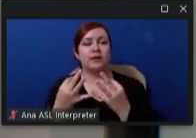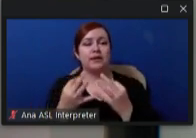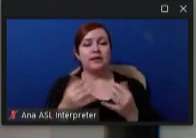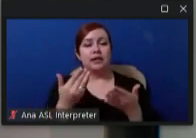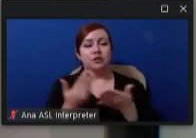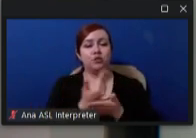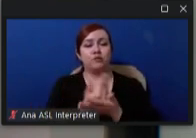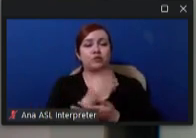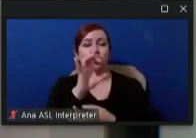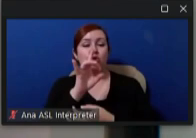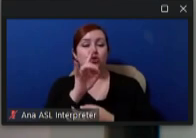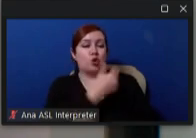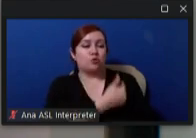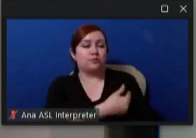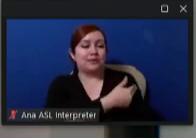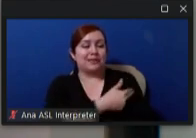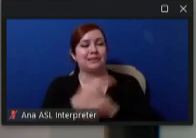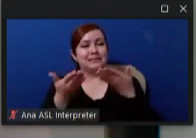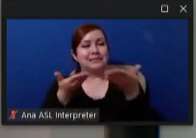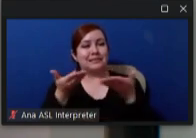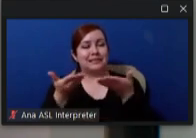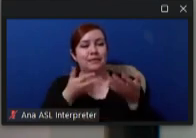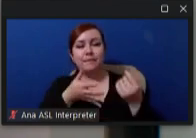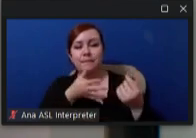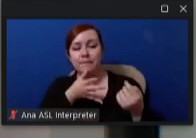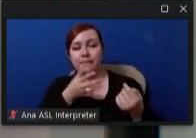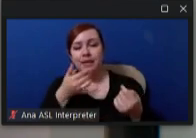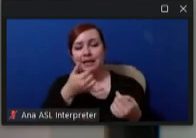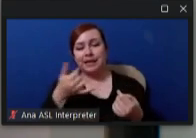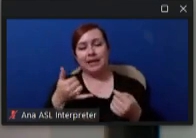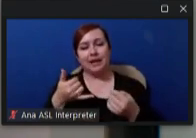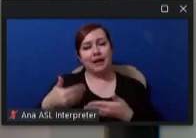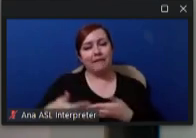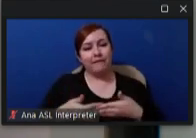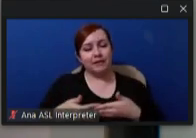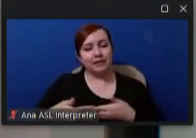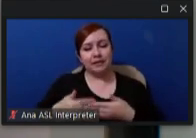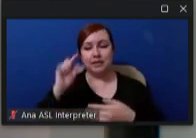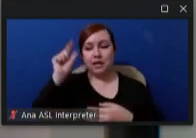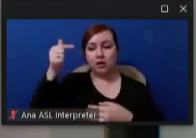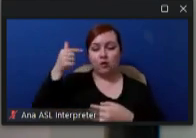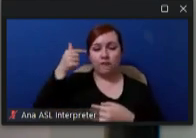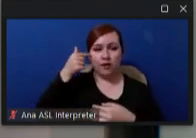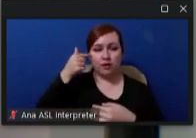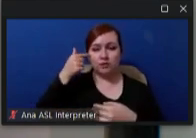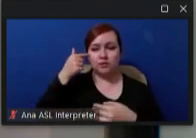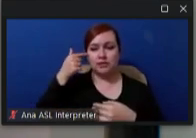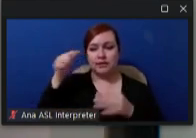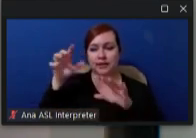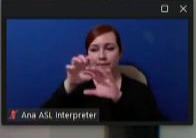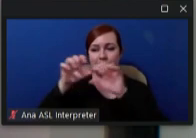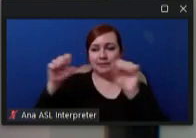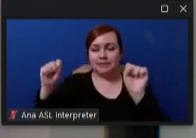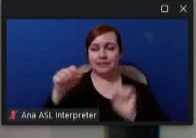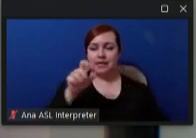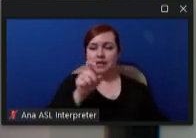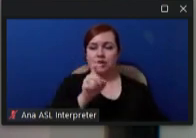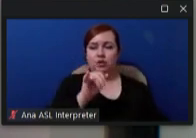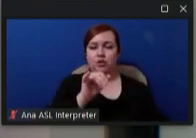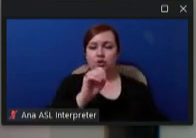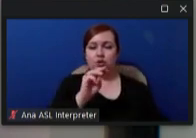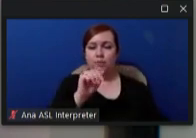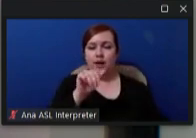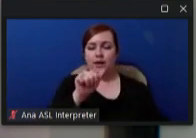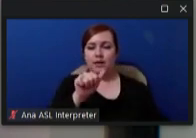hospitales y servicios materno-infantiles que está construyendo el gobierno de la presidenta Xiomara Castro y que iniciarán